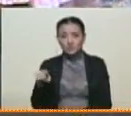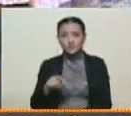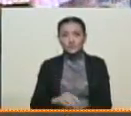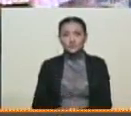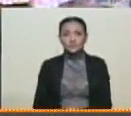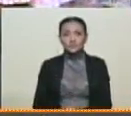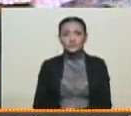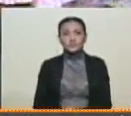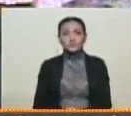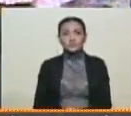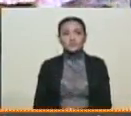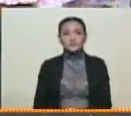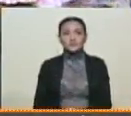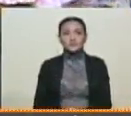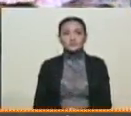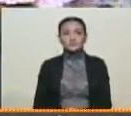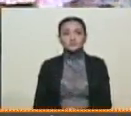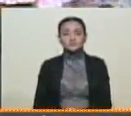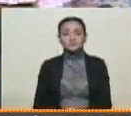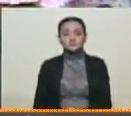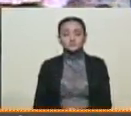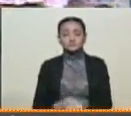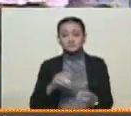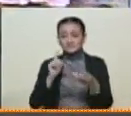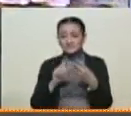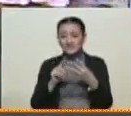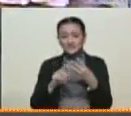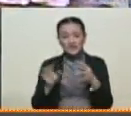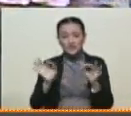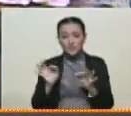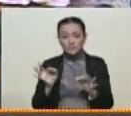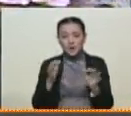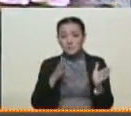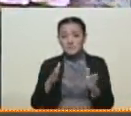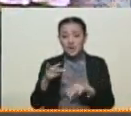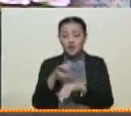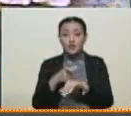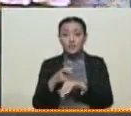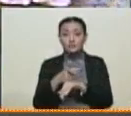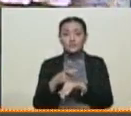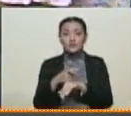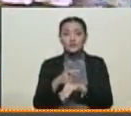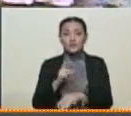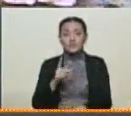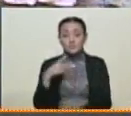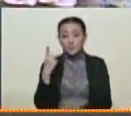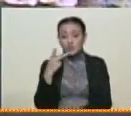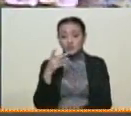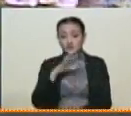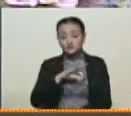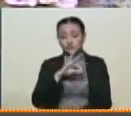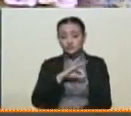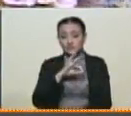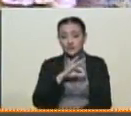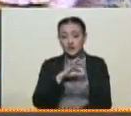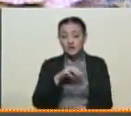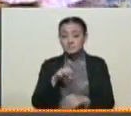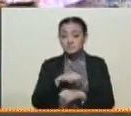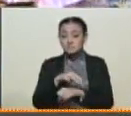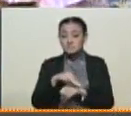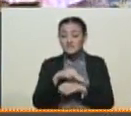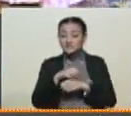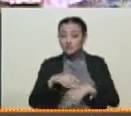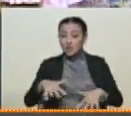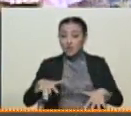Lo tercero, la tercera dimensión de ese plan de gobierno tiene que ver con las políticas sociales, con las misiones del comandante